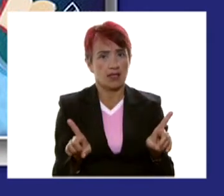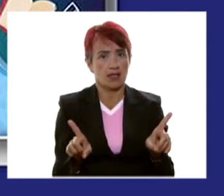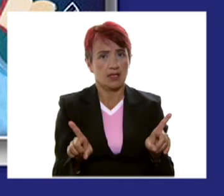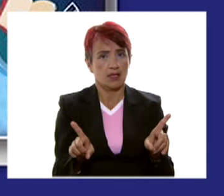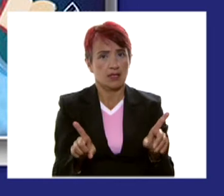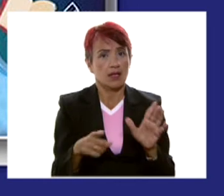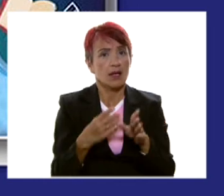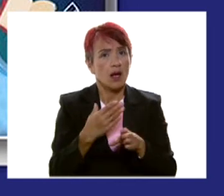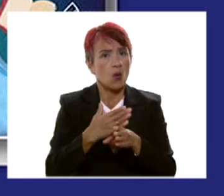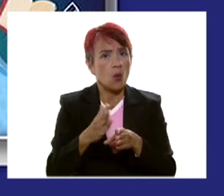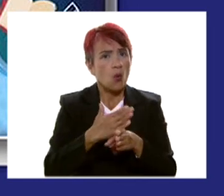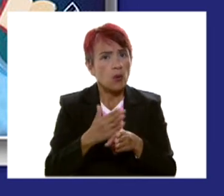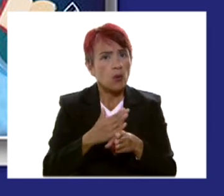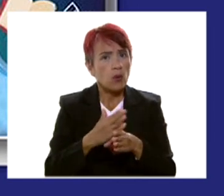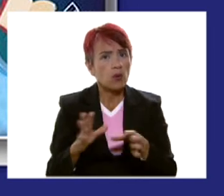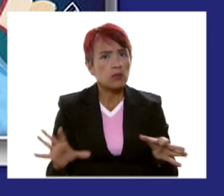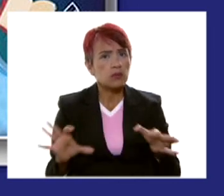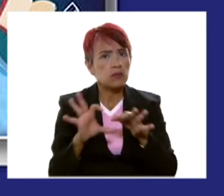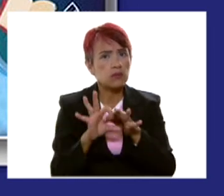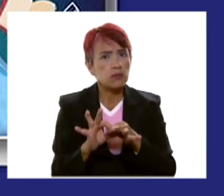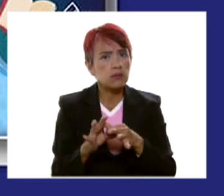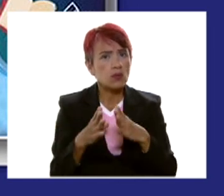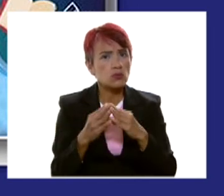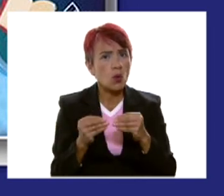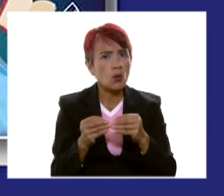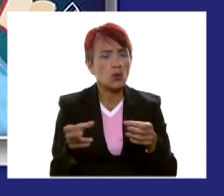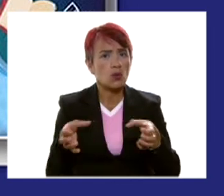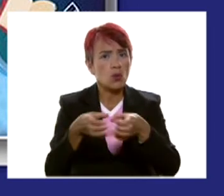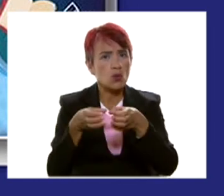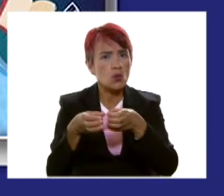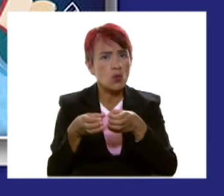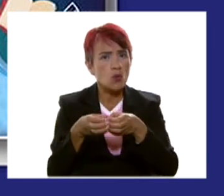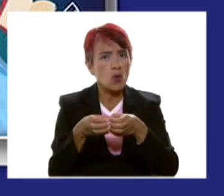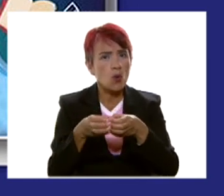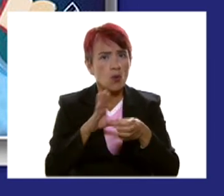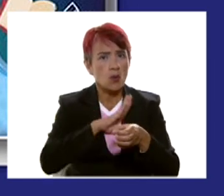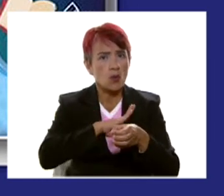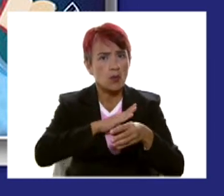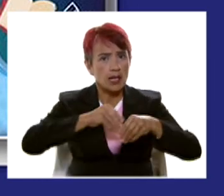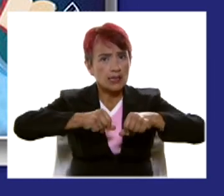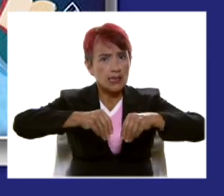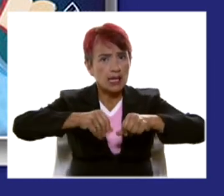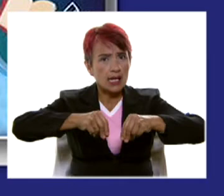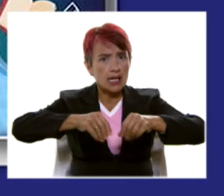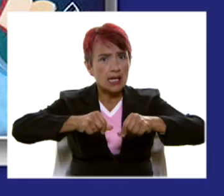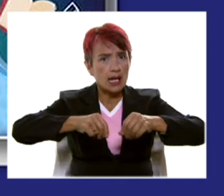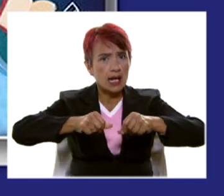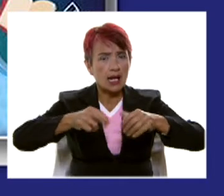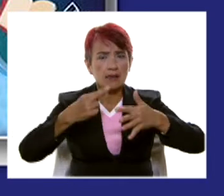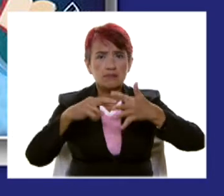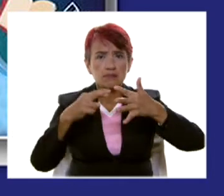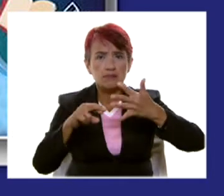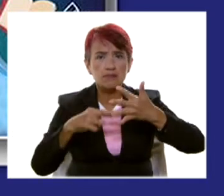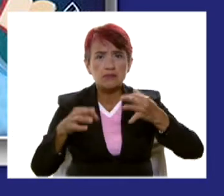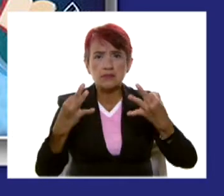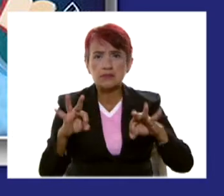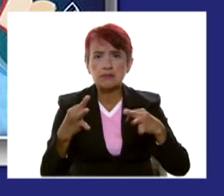que comparten vínculos ancestrales colectivos con la tierra y con los recursos naturales donde